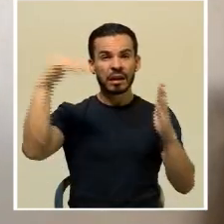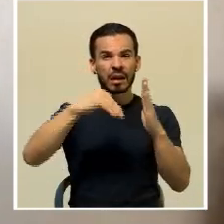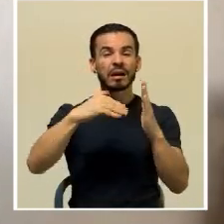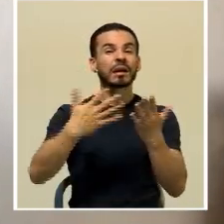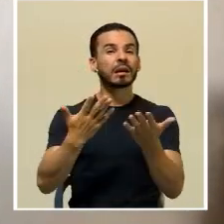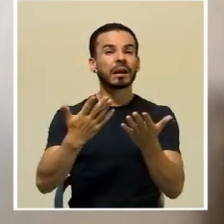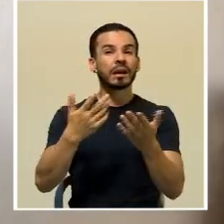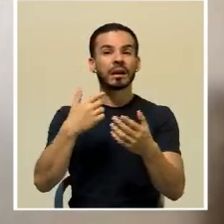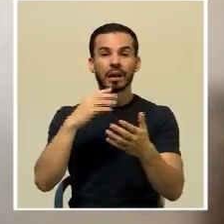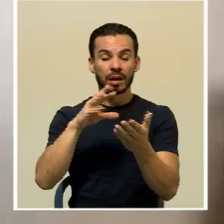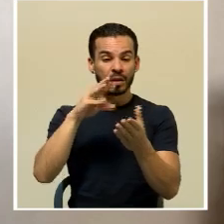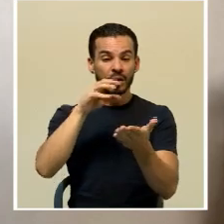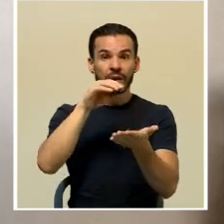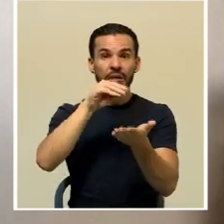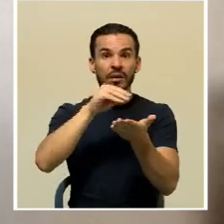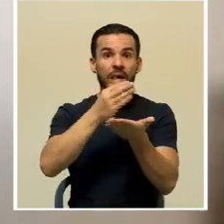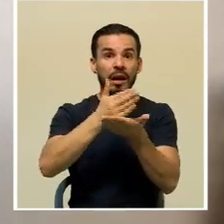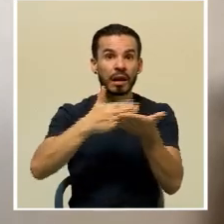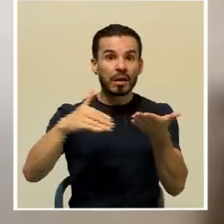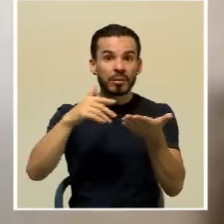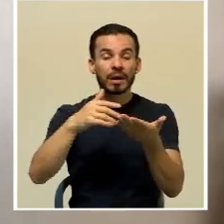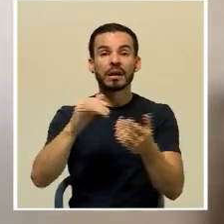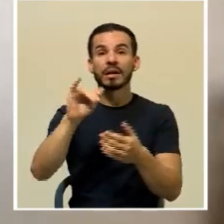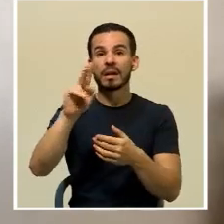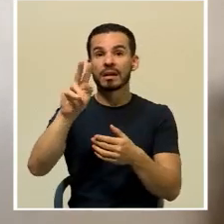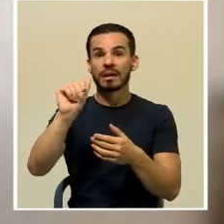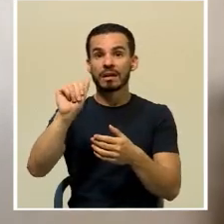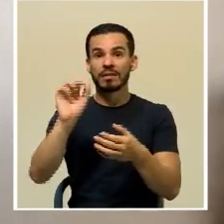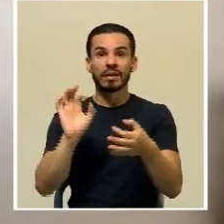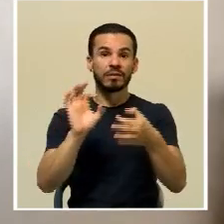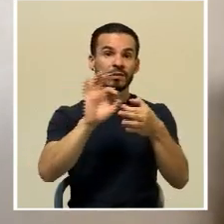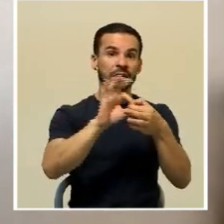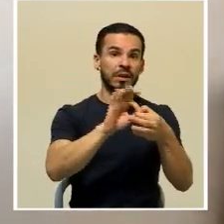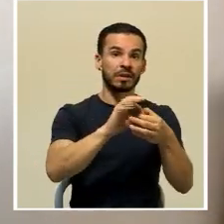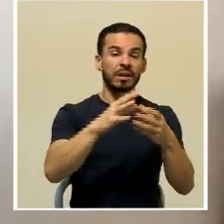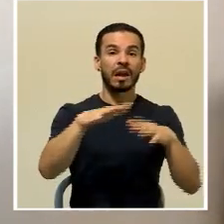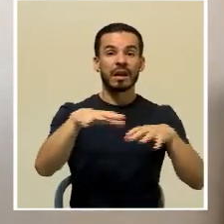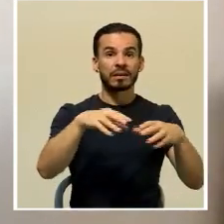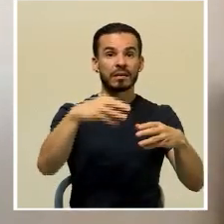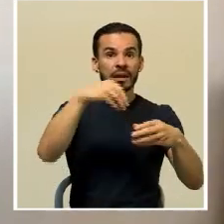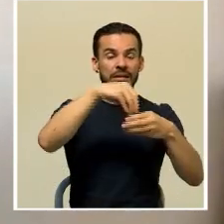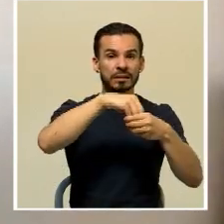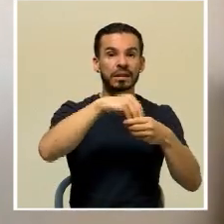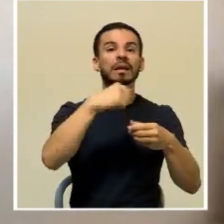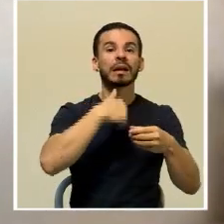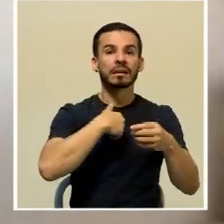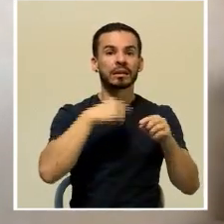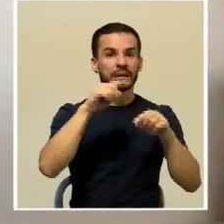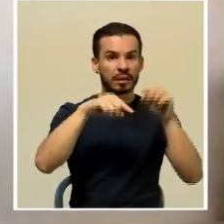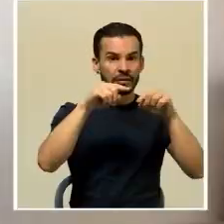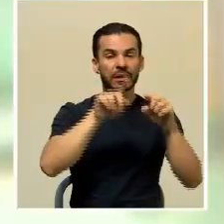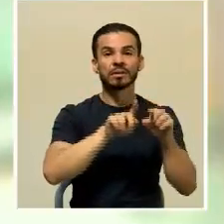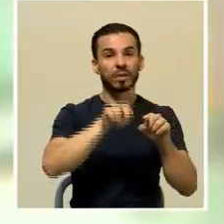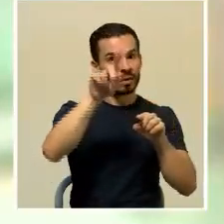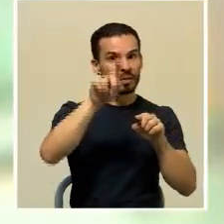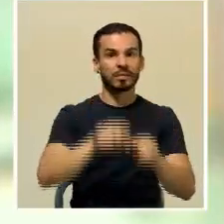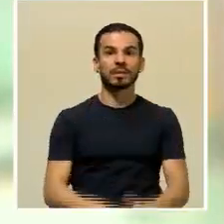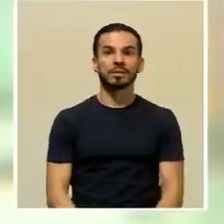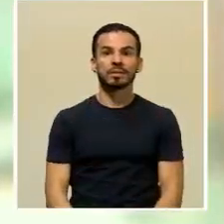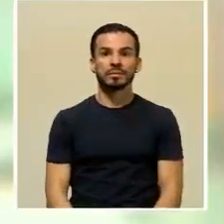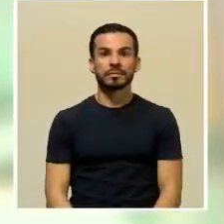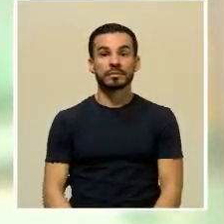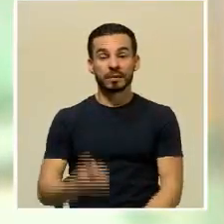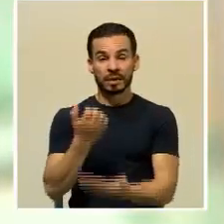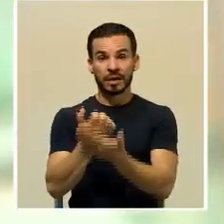es que el componente de impuesto a valor agregado relacionado a actividades internas sí muestra una variación de crecimiento. Para